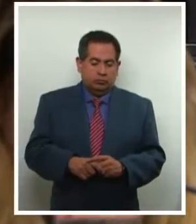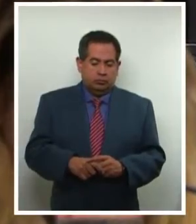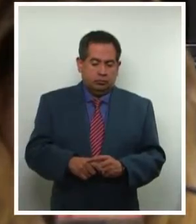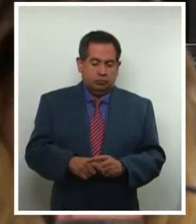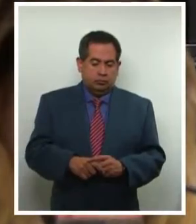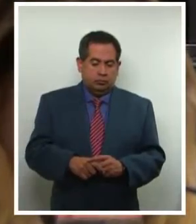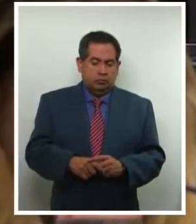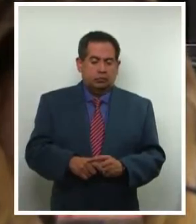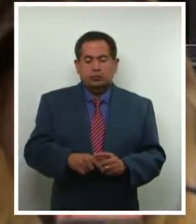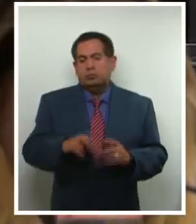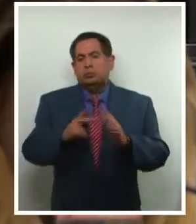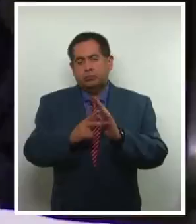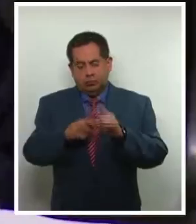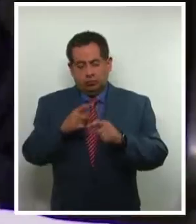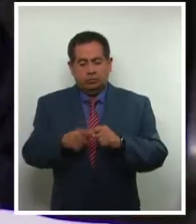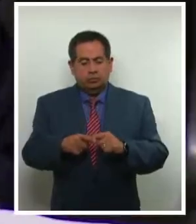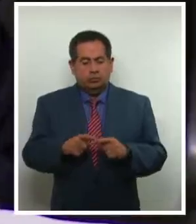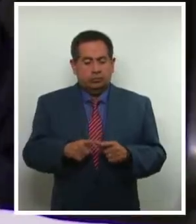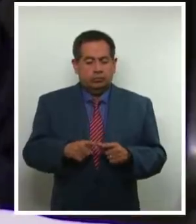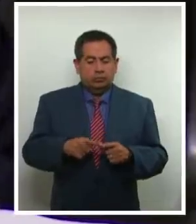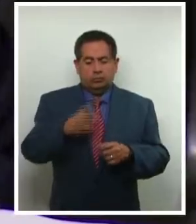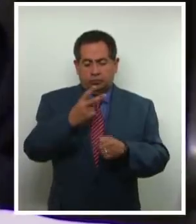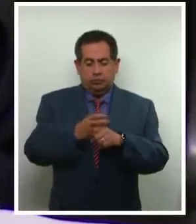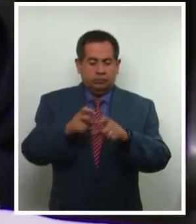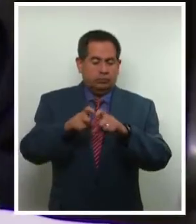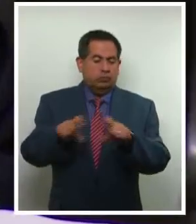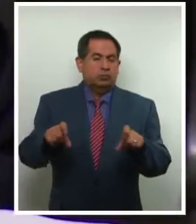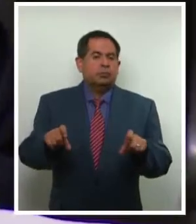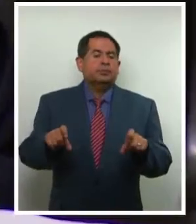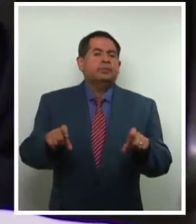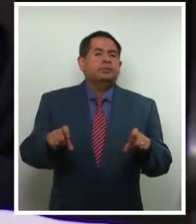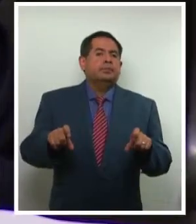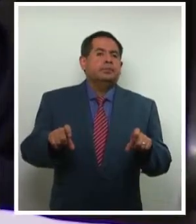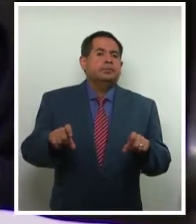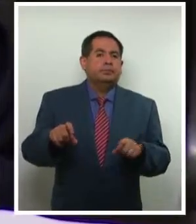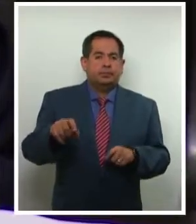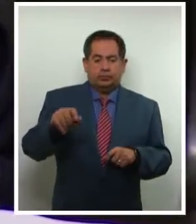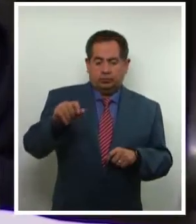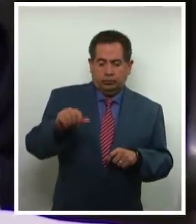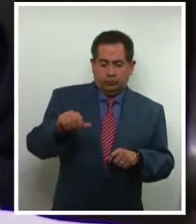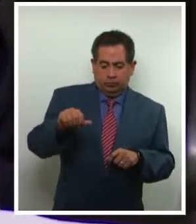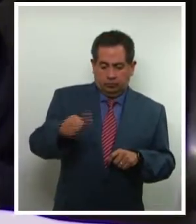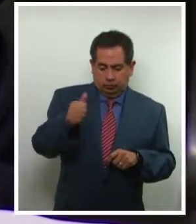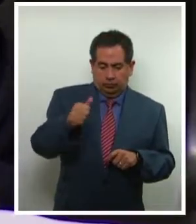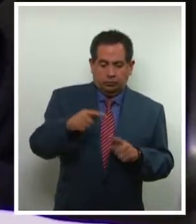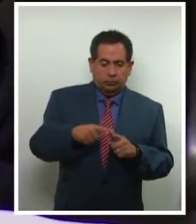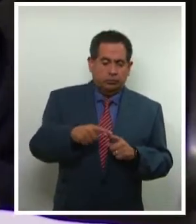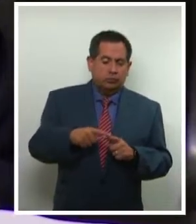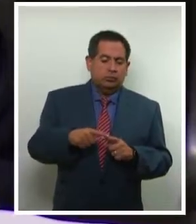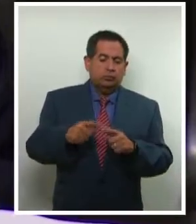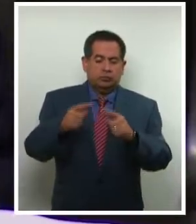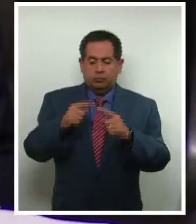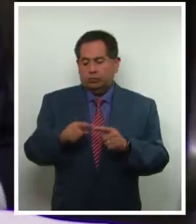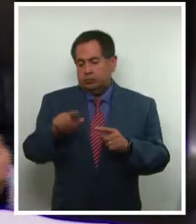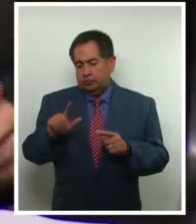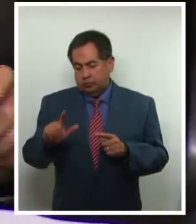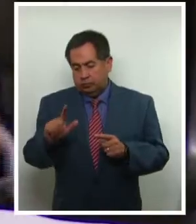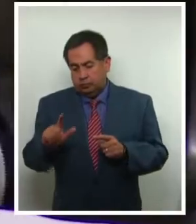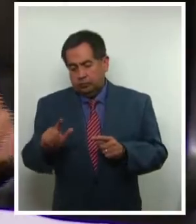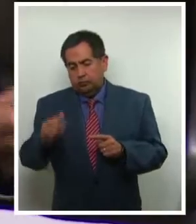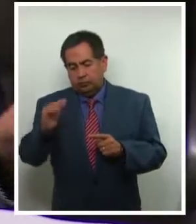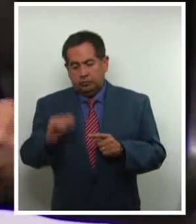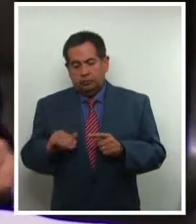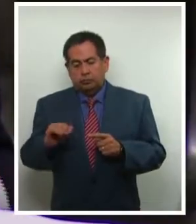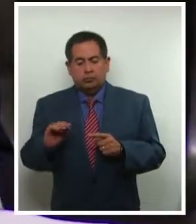y 23. Repito, segundo párrafo del 11º, 10º párrafo del 17, más